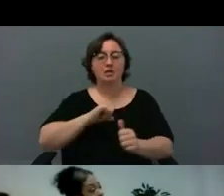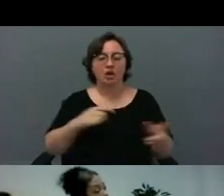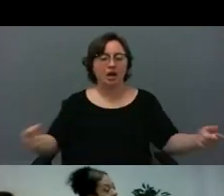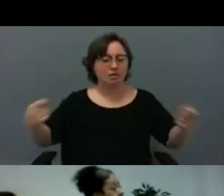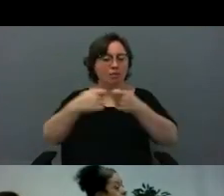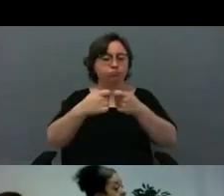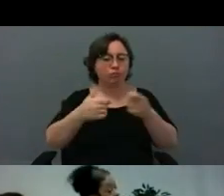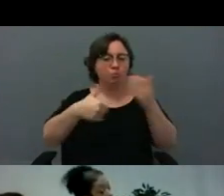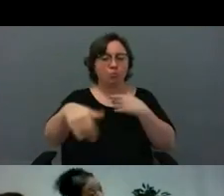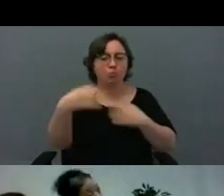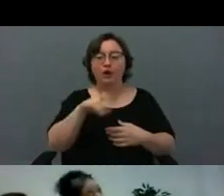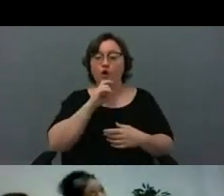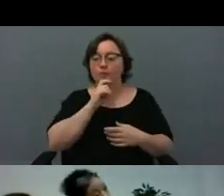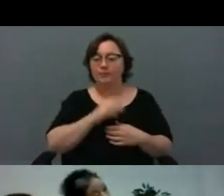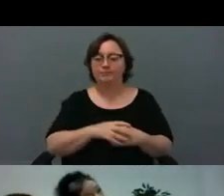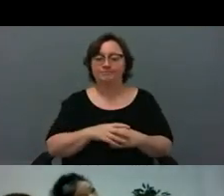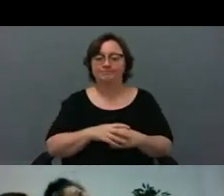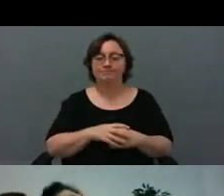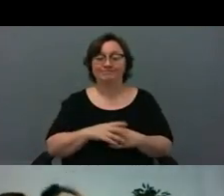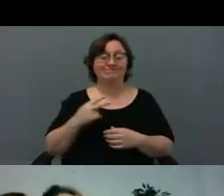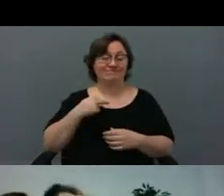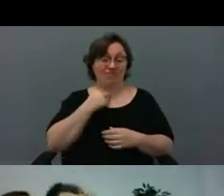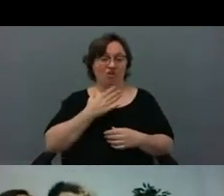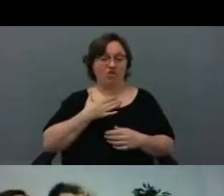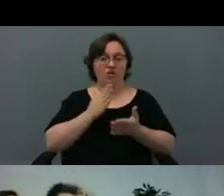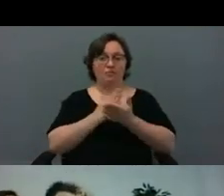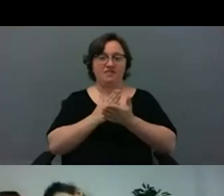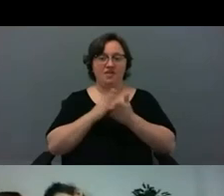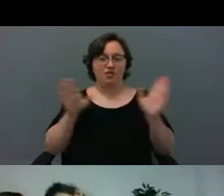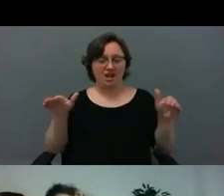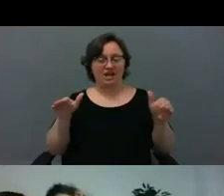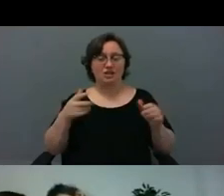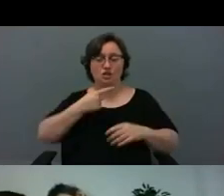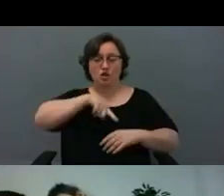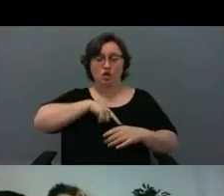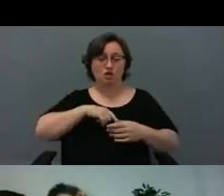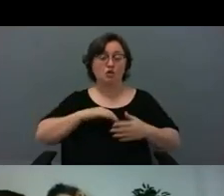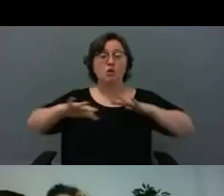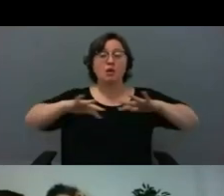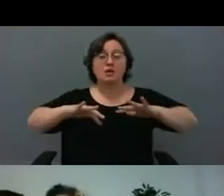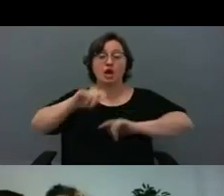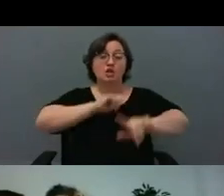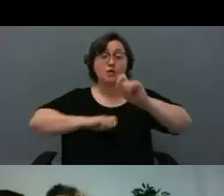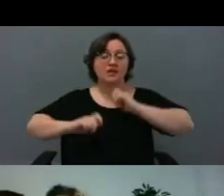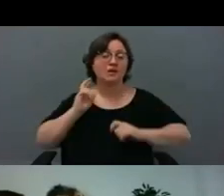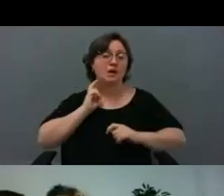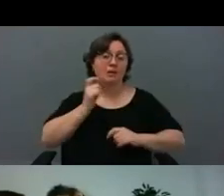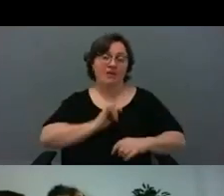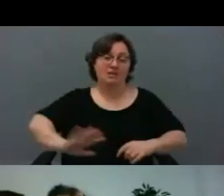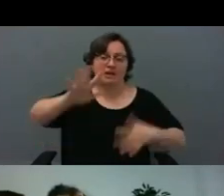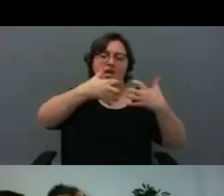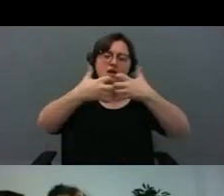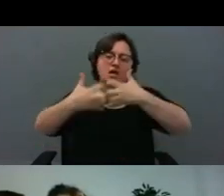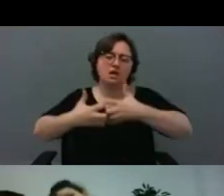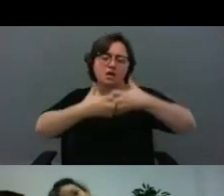más independiente? Bueno, esto es lo que estamos luchando desde el movimiento asociativo ASPACE,